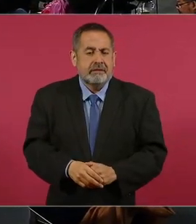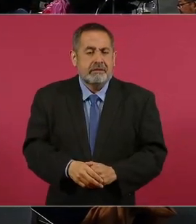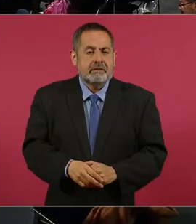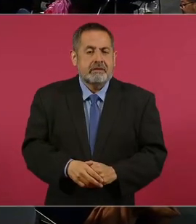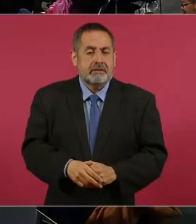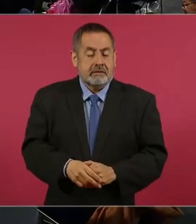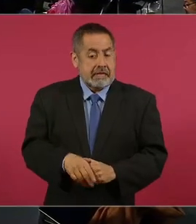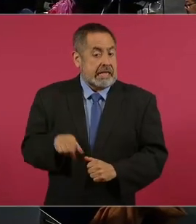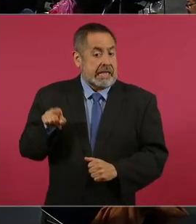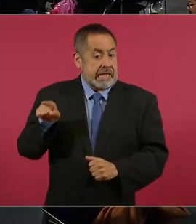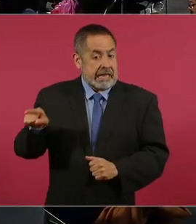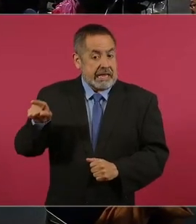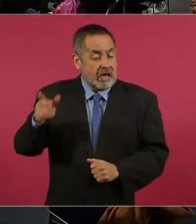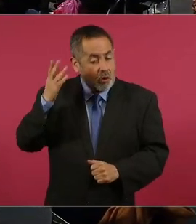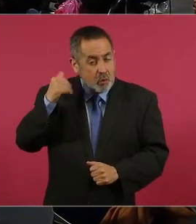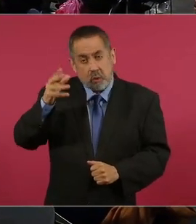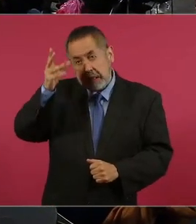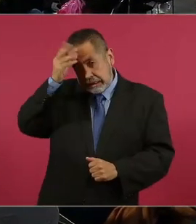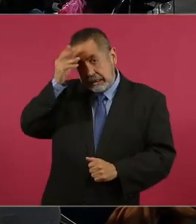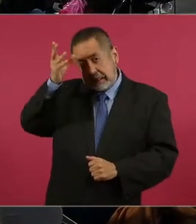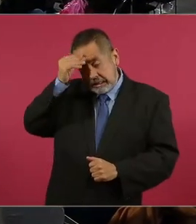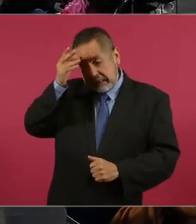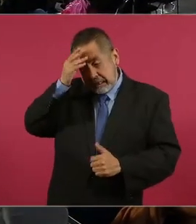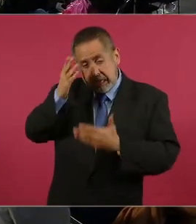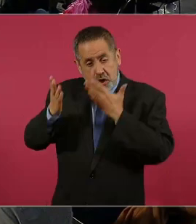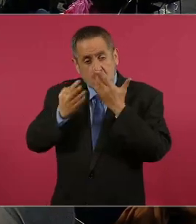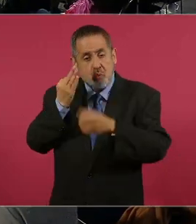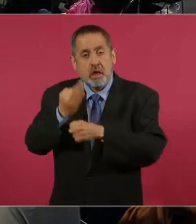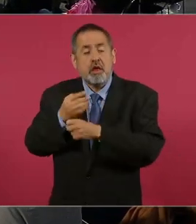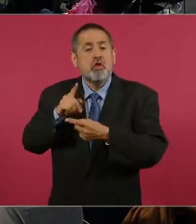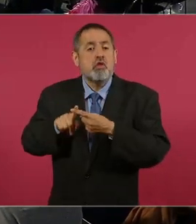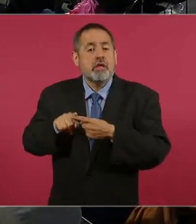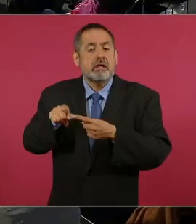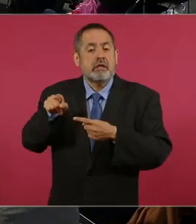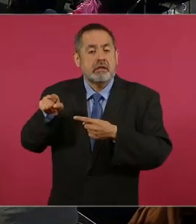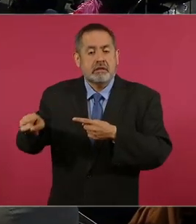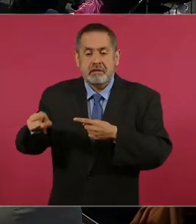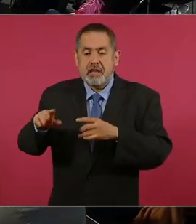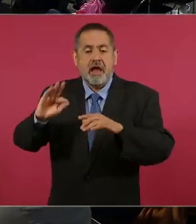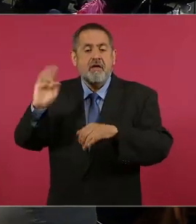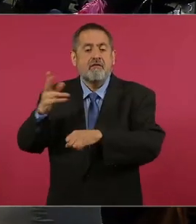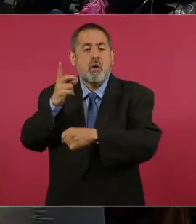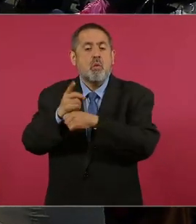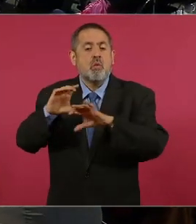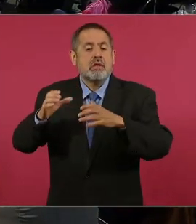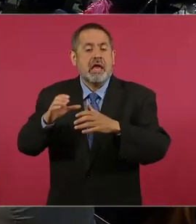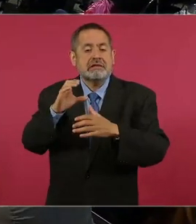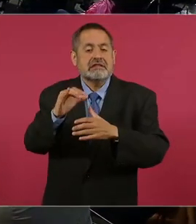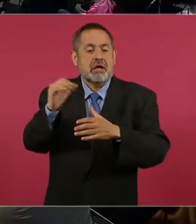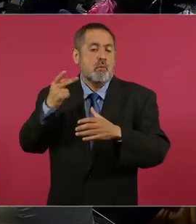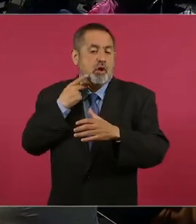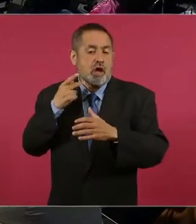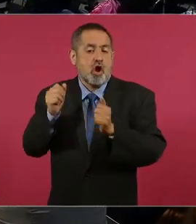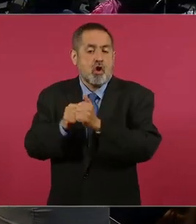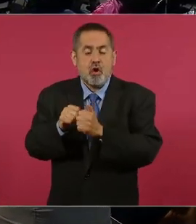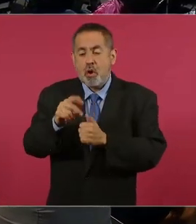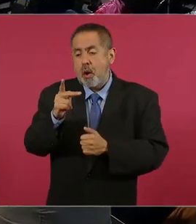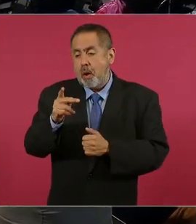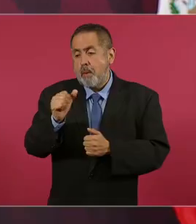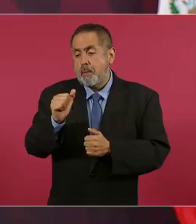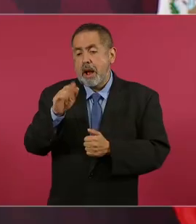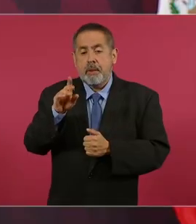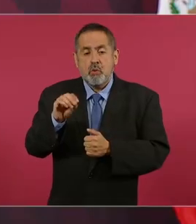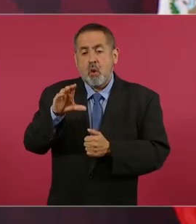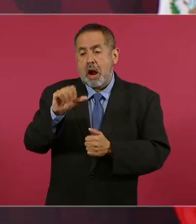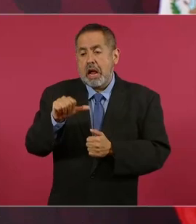formado en la época que se creó la Facultad de Ciencias Políticas, con don Pablo González